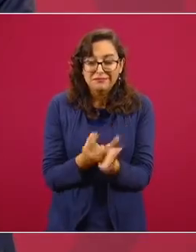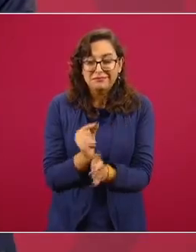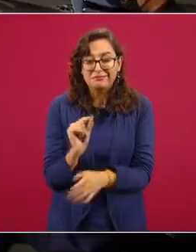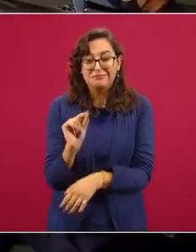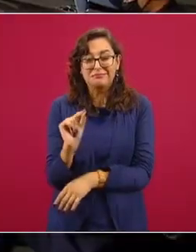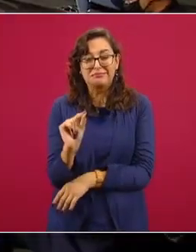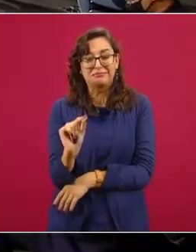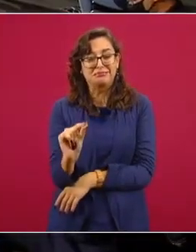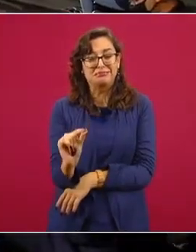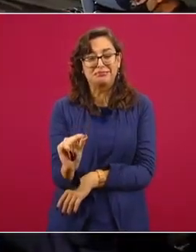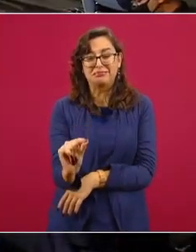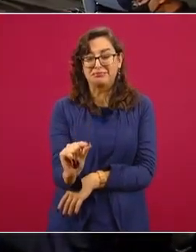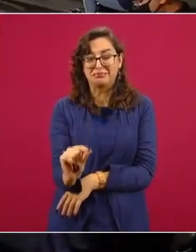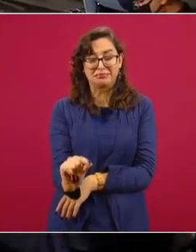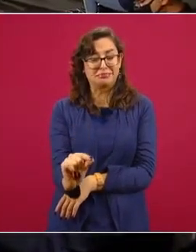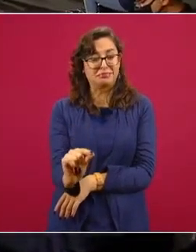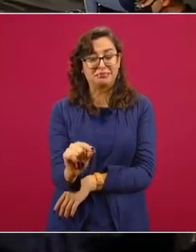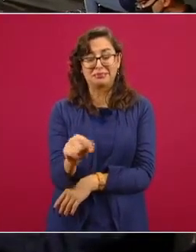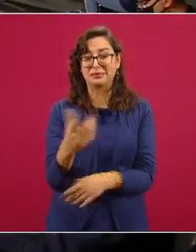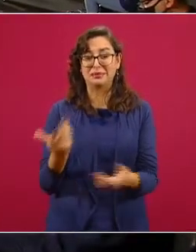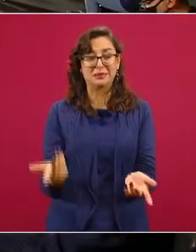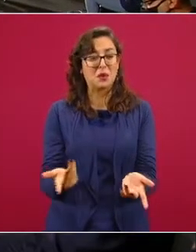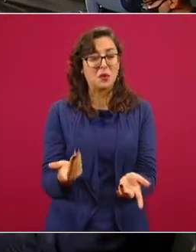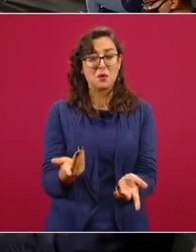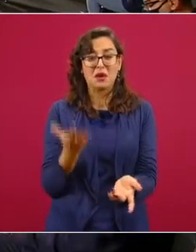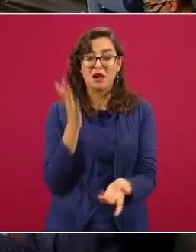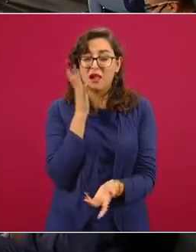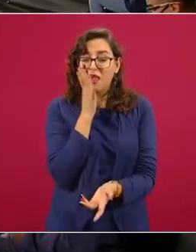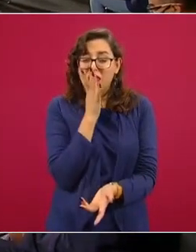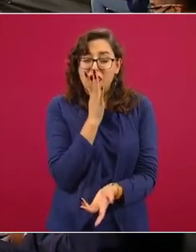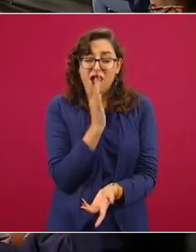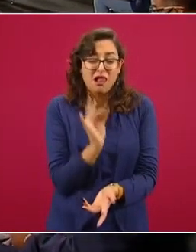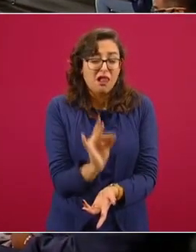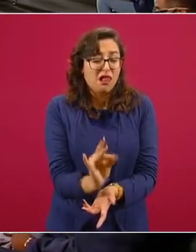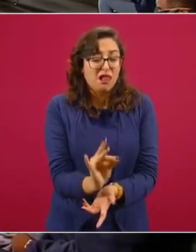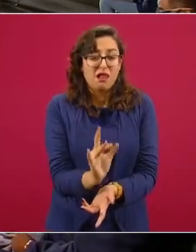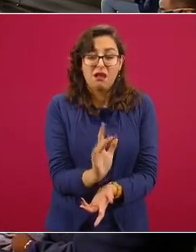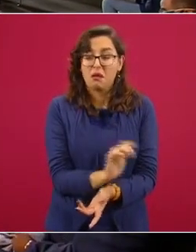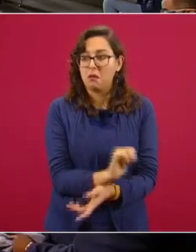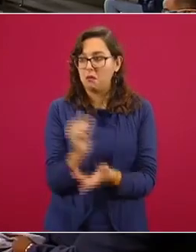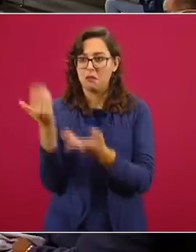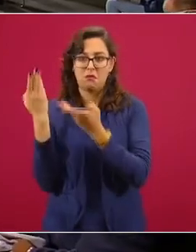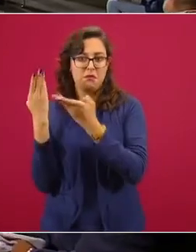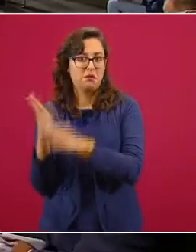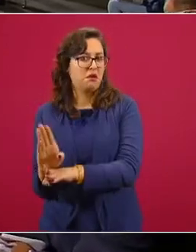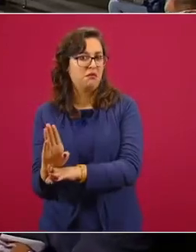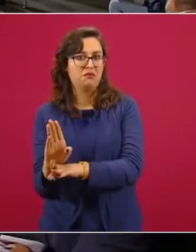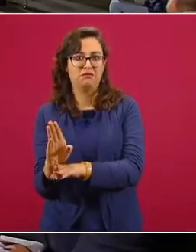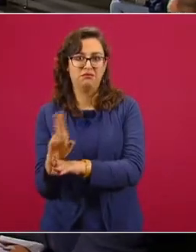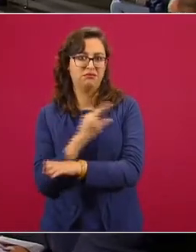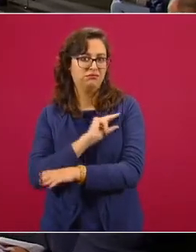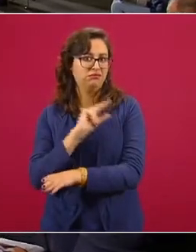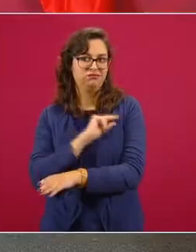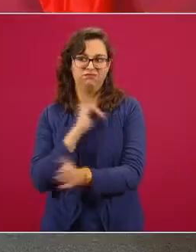que no se otorgan en los bancos comerciales,